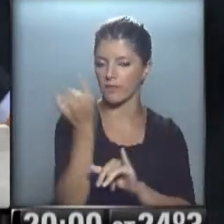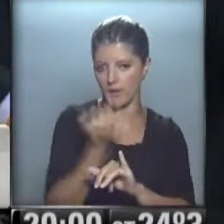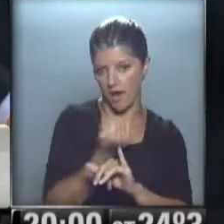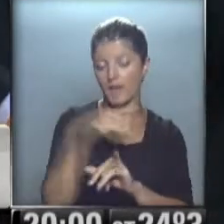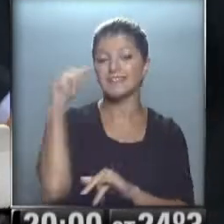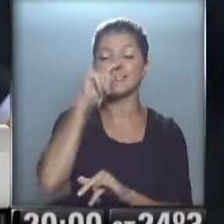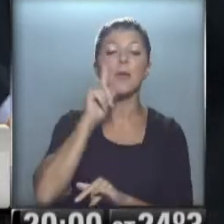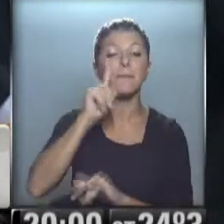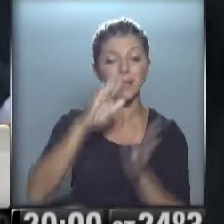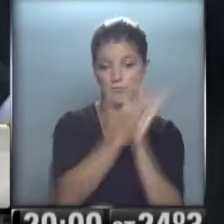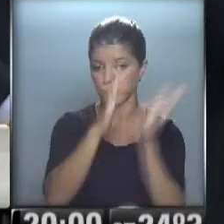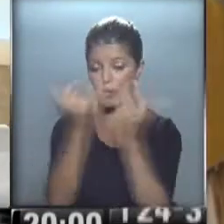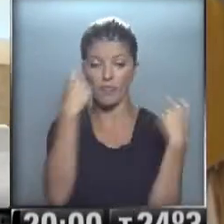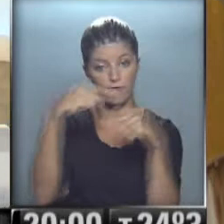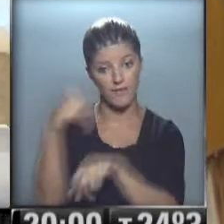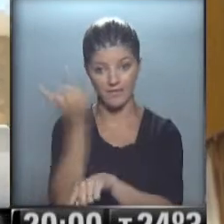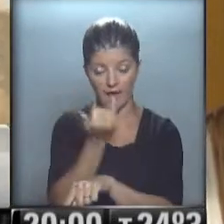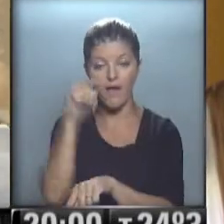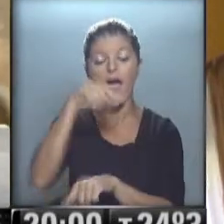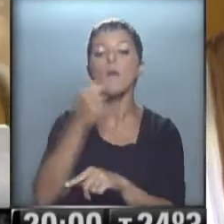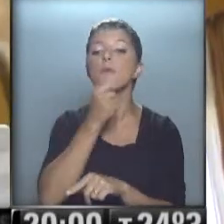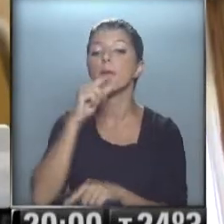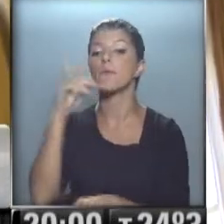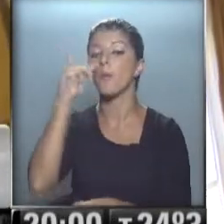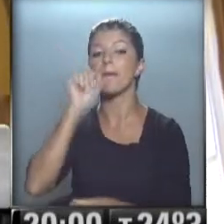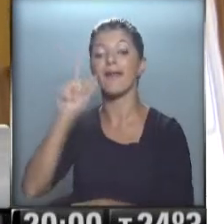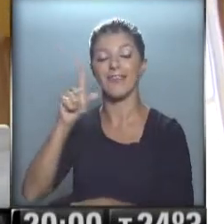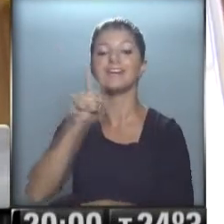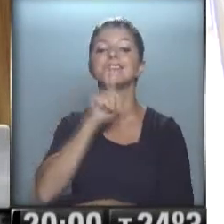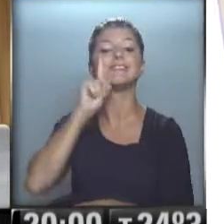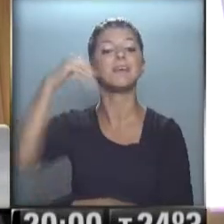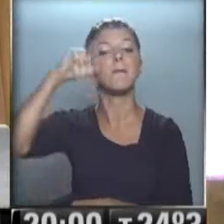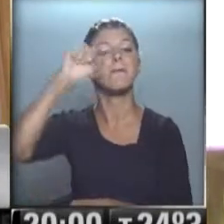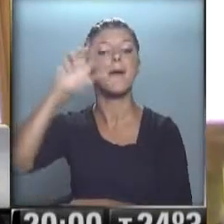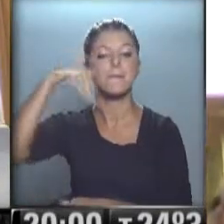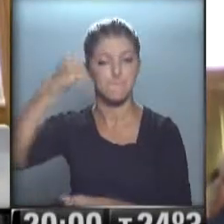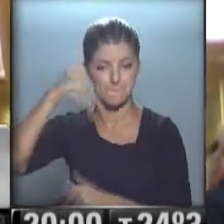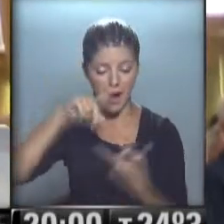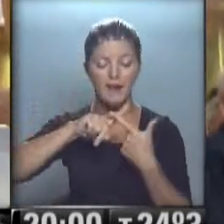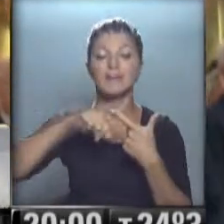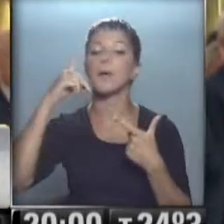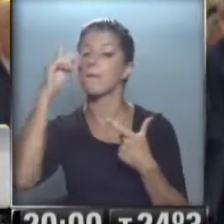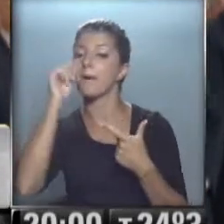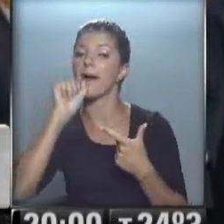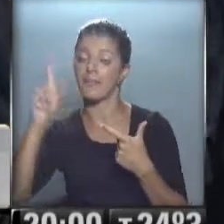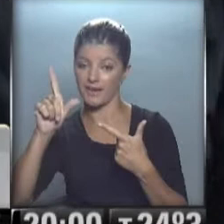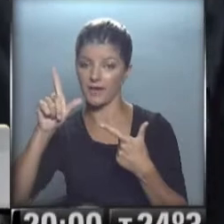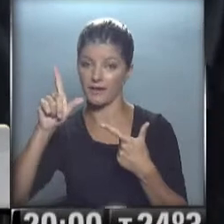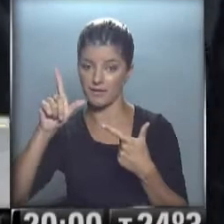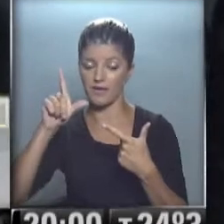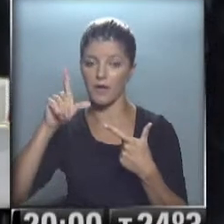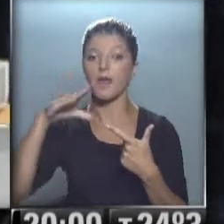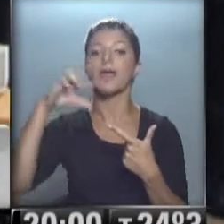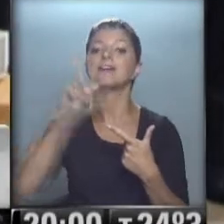7.000 legajos donde aparecen el padre del canciller Héctor Timerman y el padre del legislador porteño